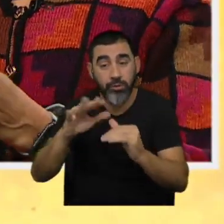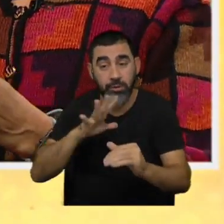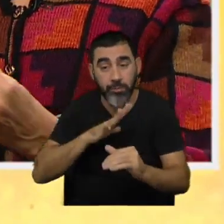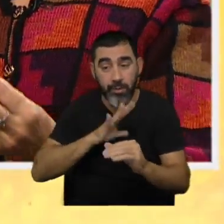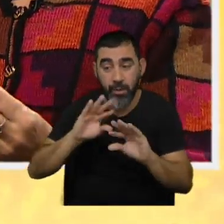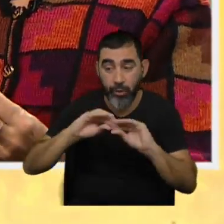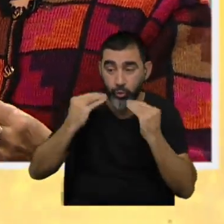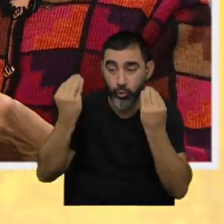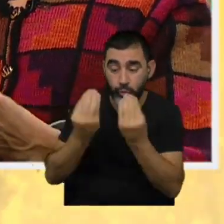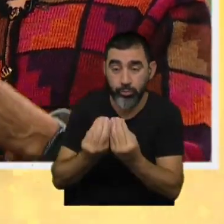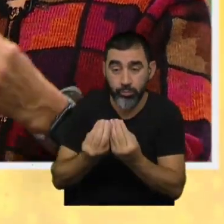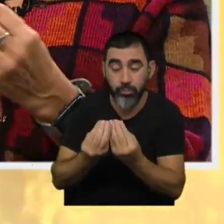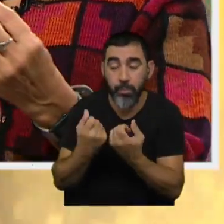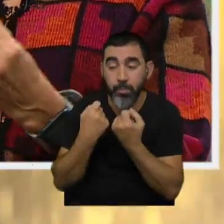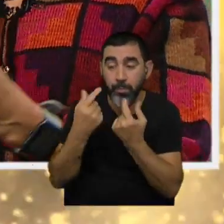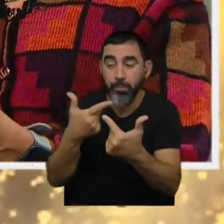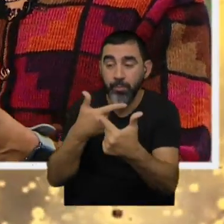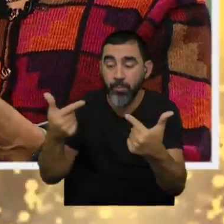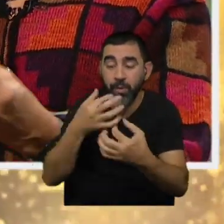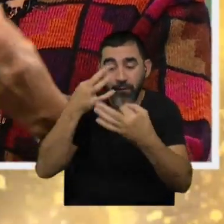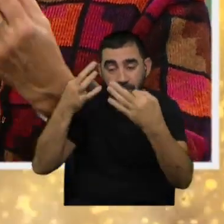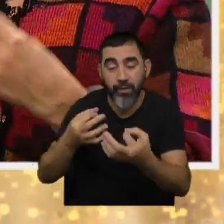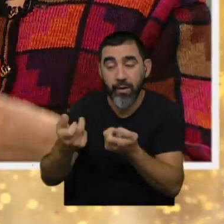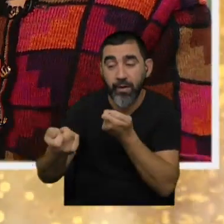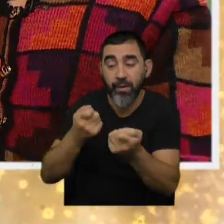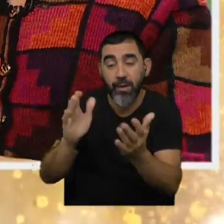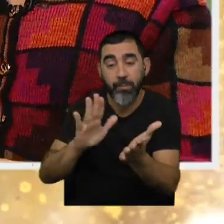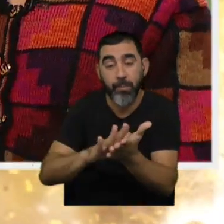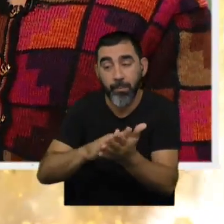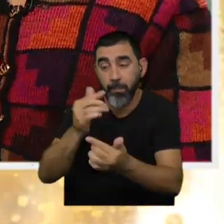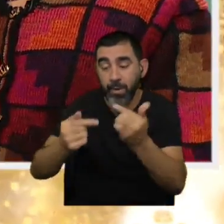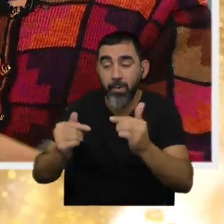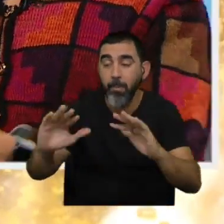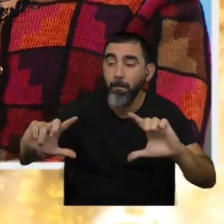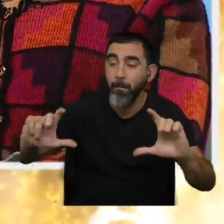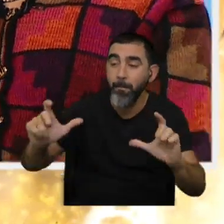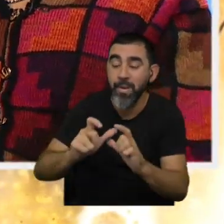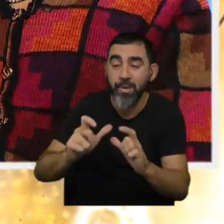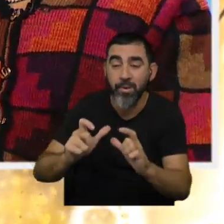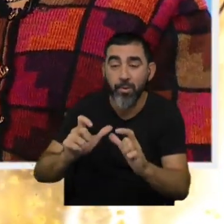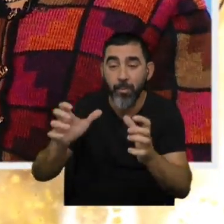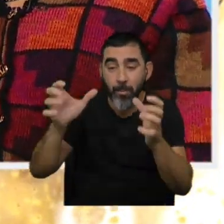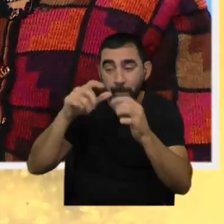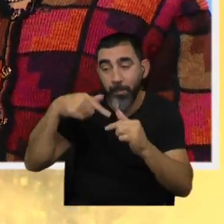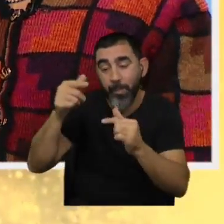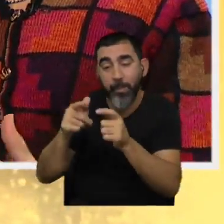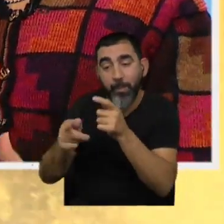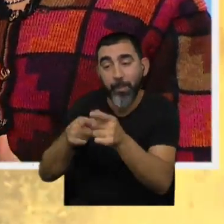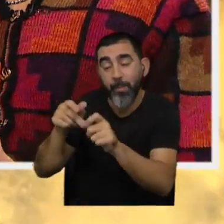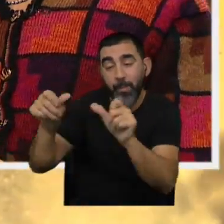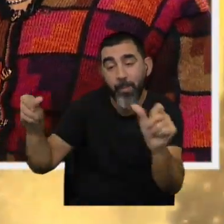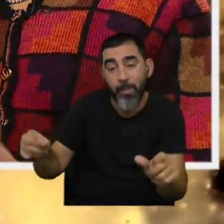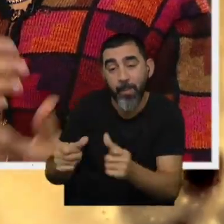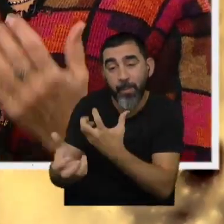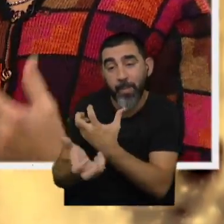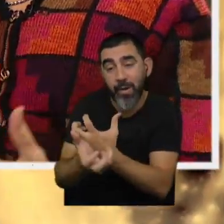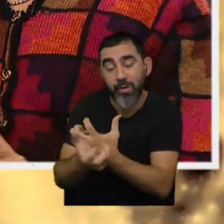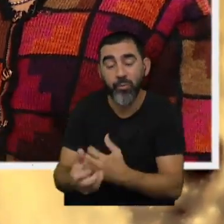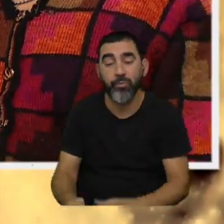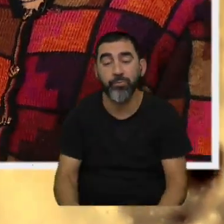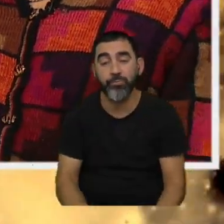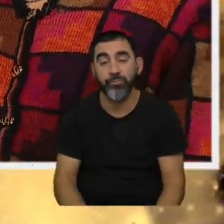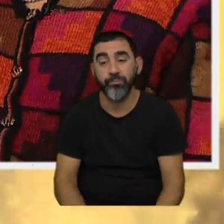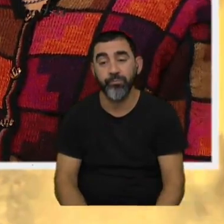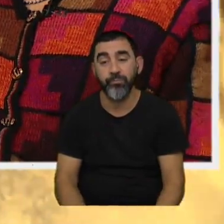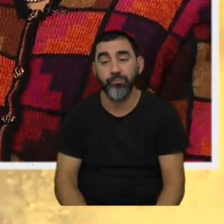para generar herramientas de manejo que minimicen el uso de ese otro tipo de actividades. Por ahí me parece que viene la